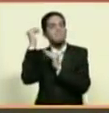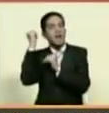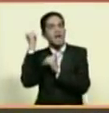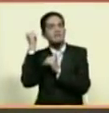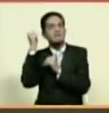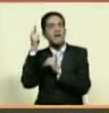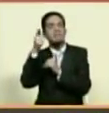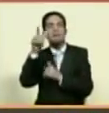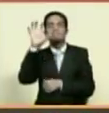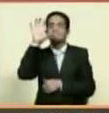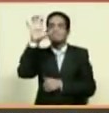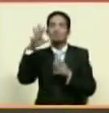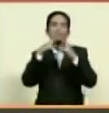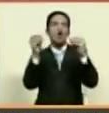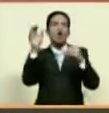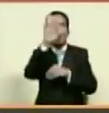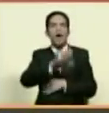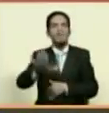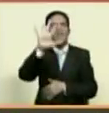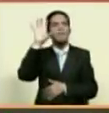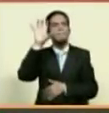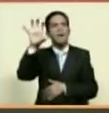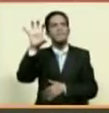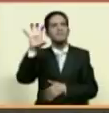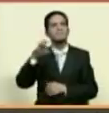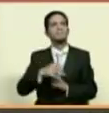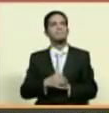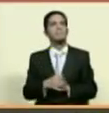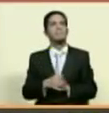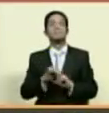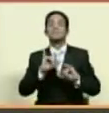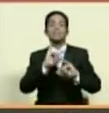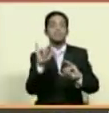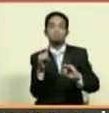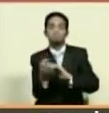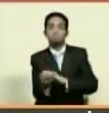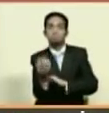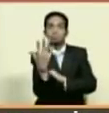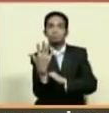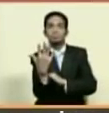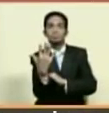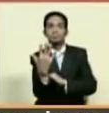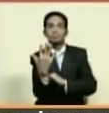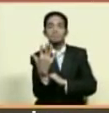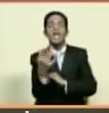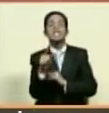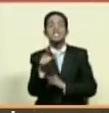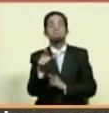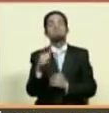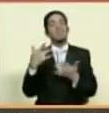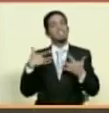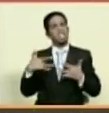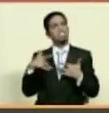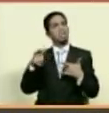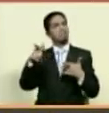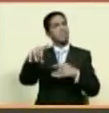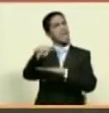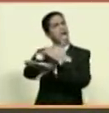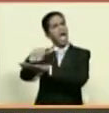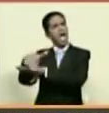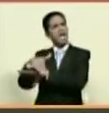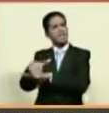una patria entera. Se ha constituido, y así se siente en la calle, se